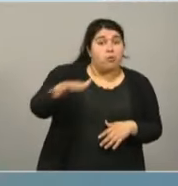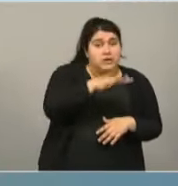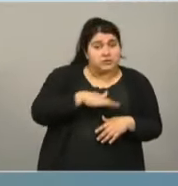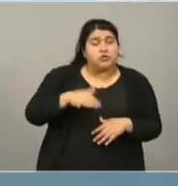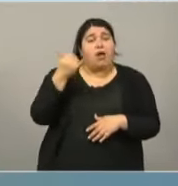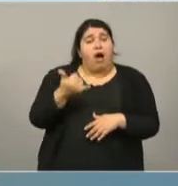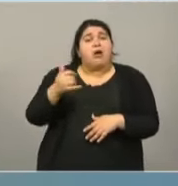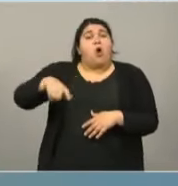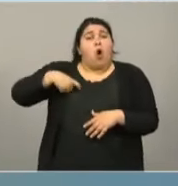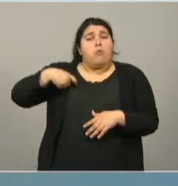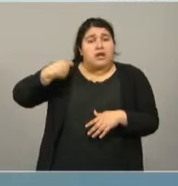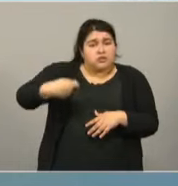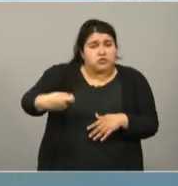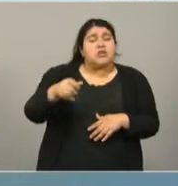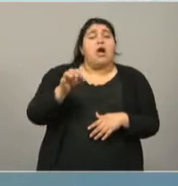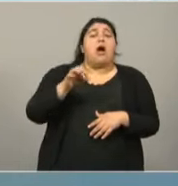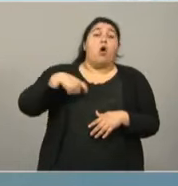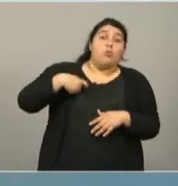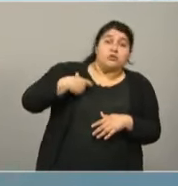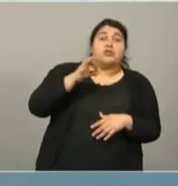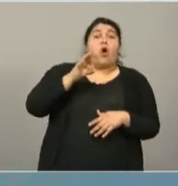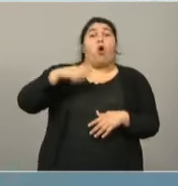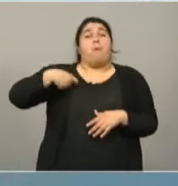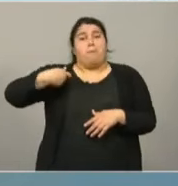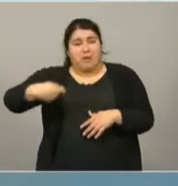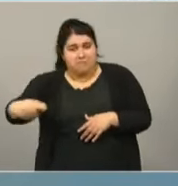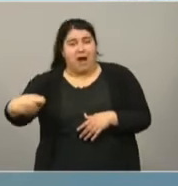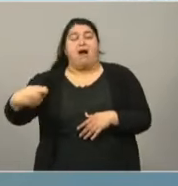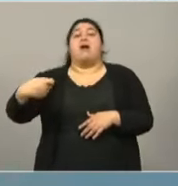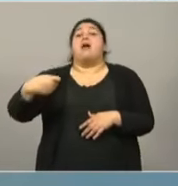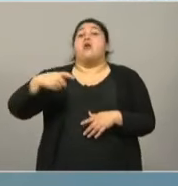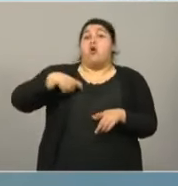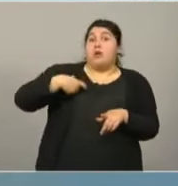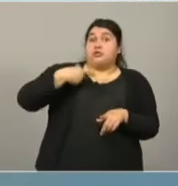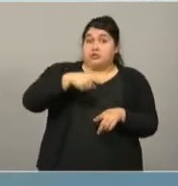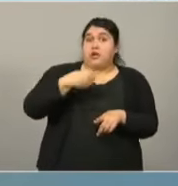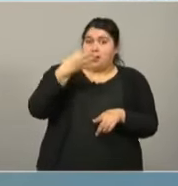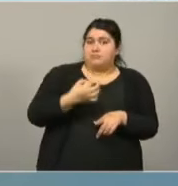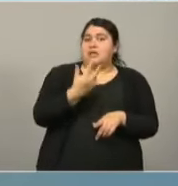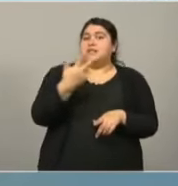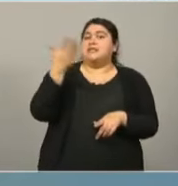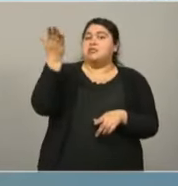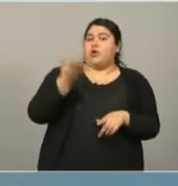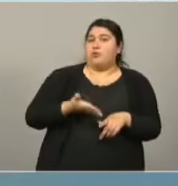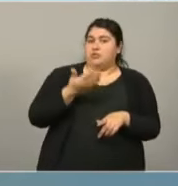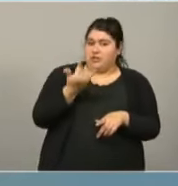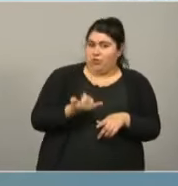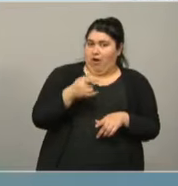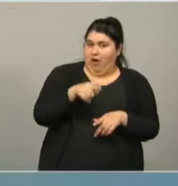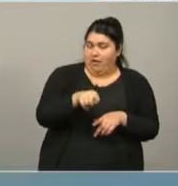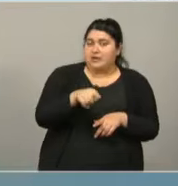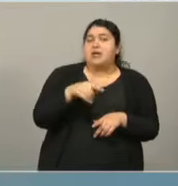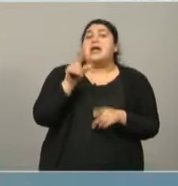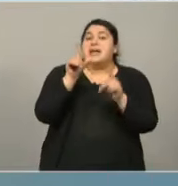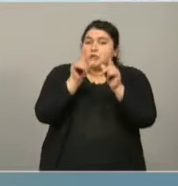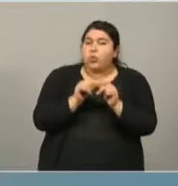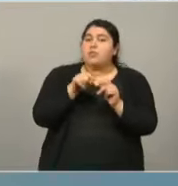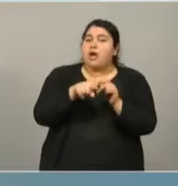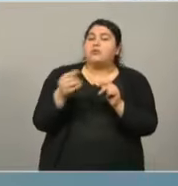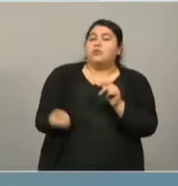cobertura de obra social o de prepaga y cobertura pública exclusiva es tan solo el 35 por esto es un dato que es importante